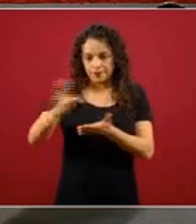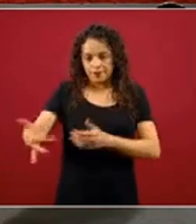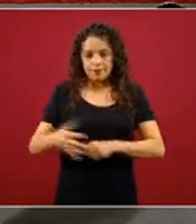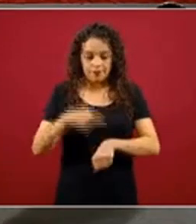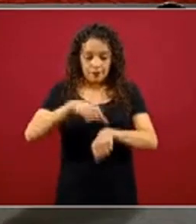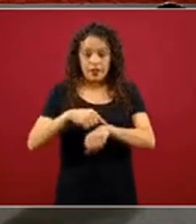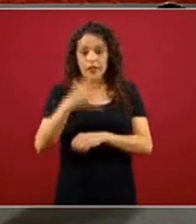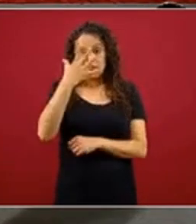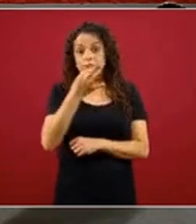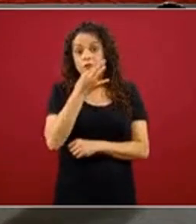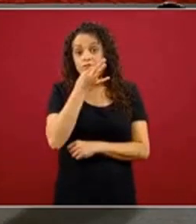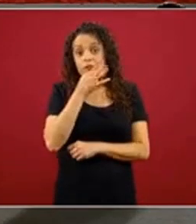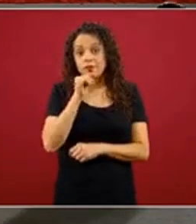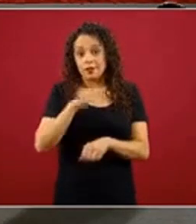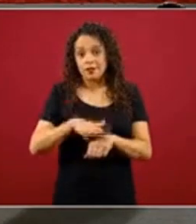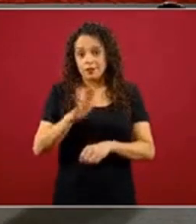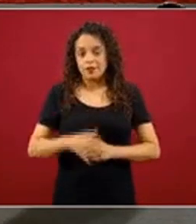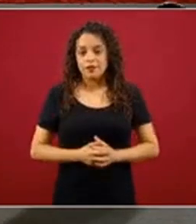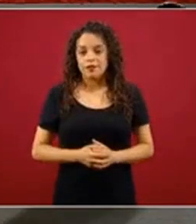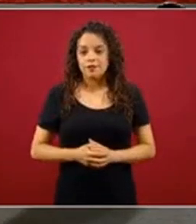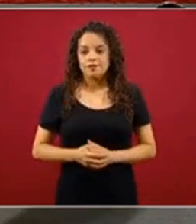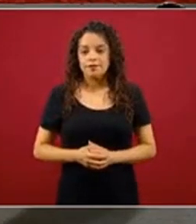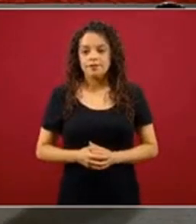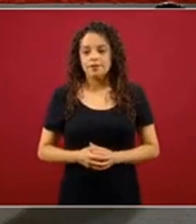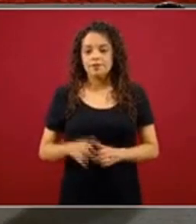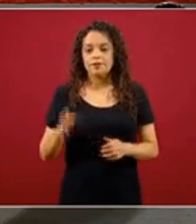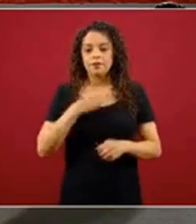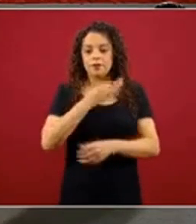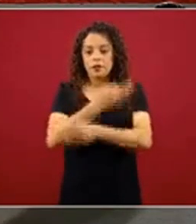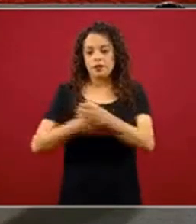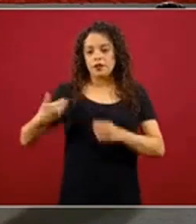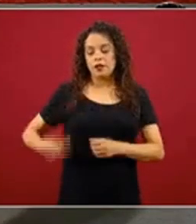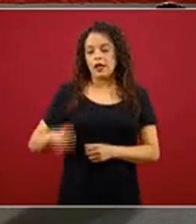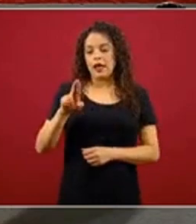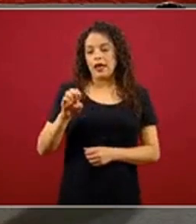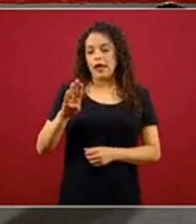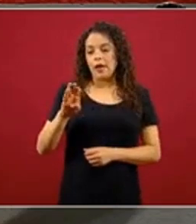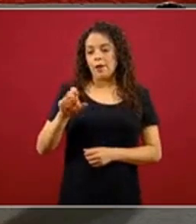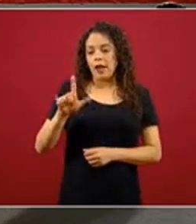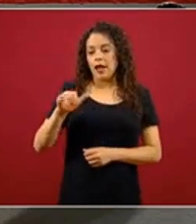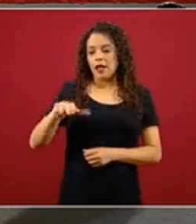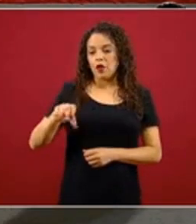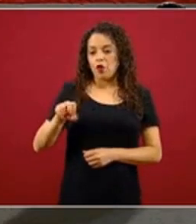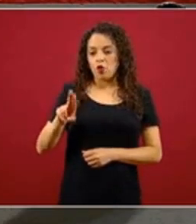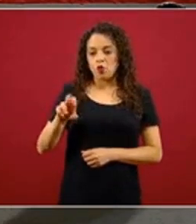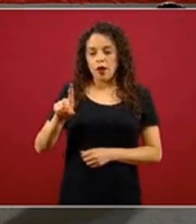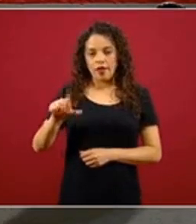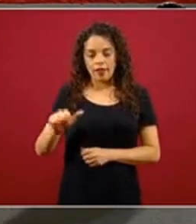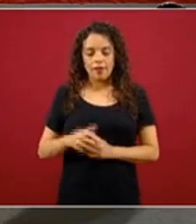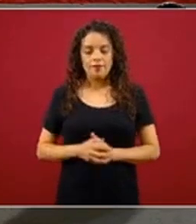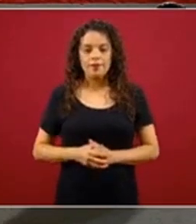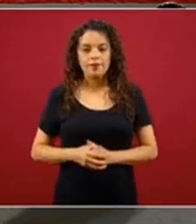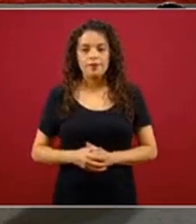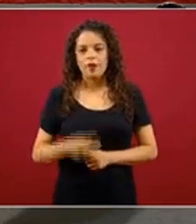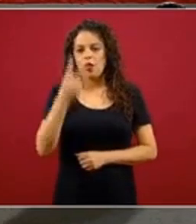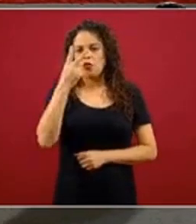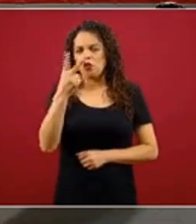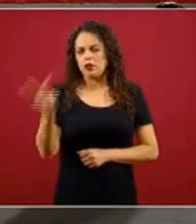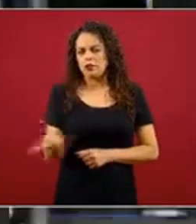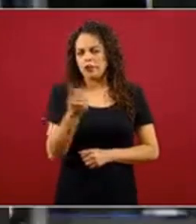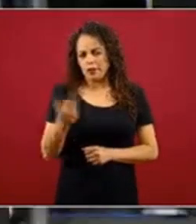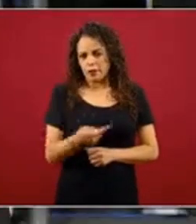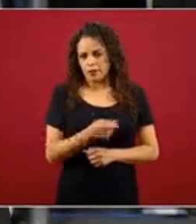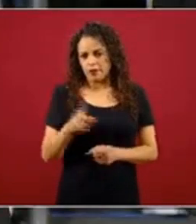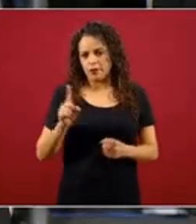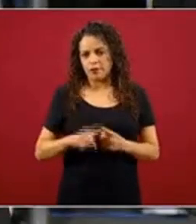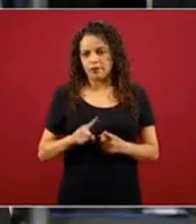minutos, quizá hoy vamos a tener poco. Buenas tardes, Rivelino Rueda del portal digital reversos.mx. 2 preguntas